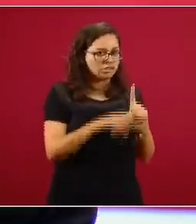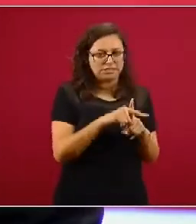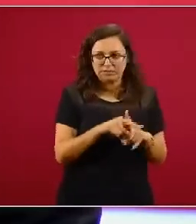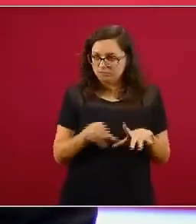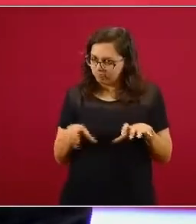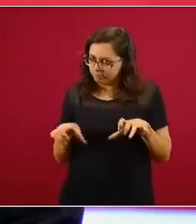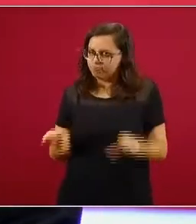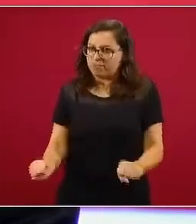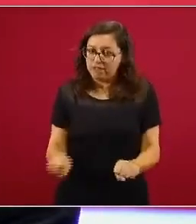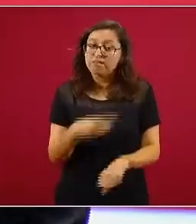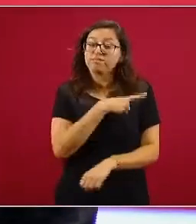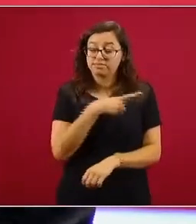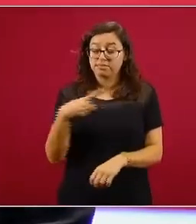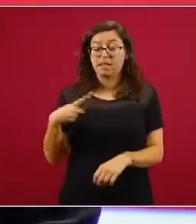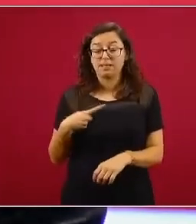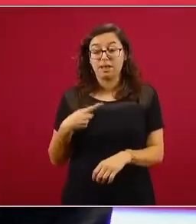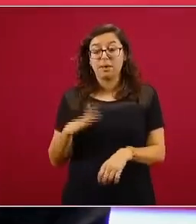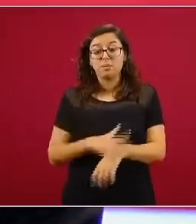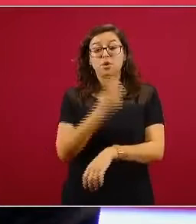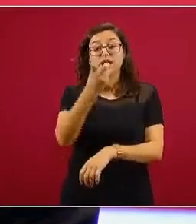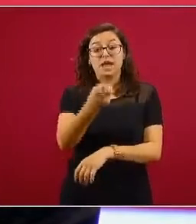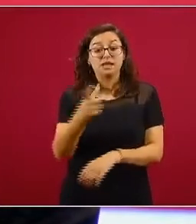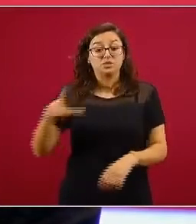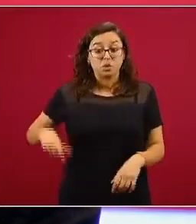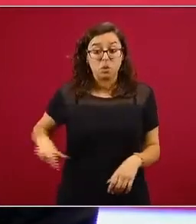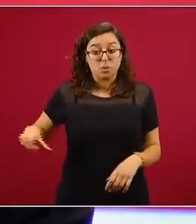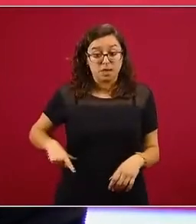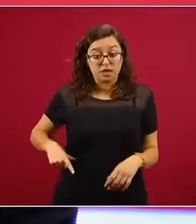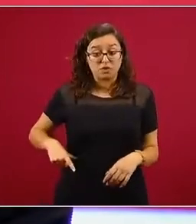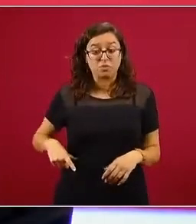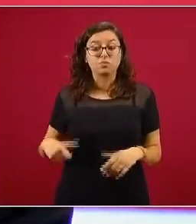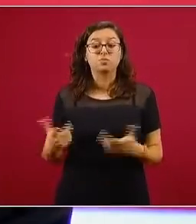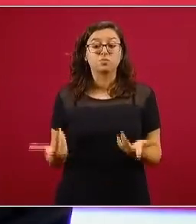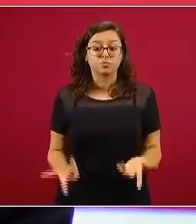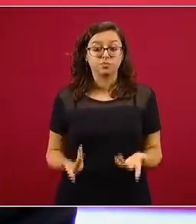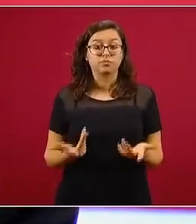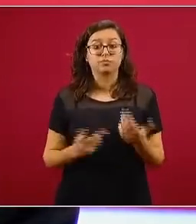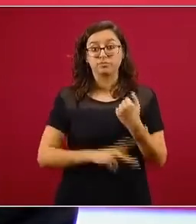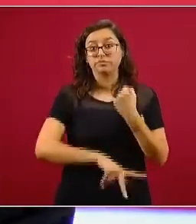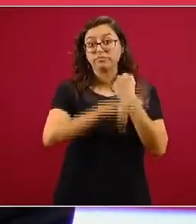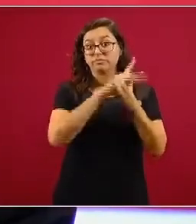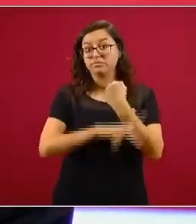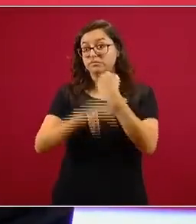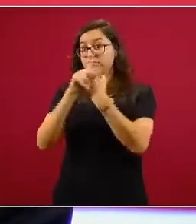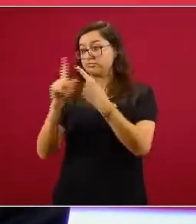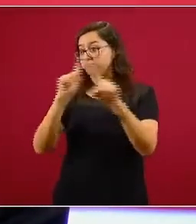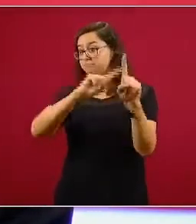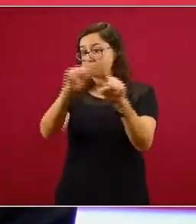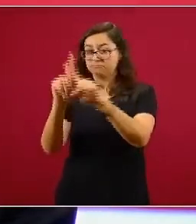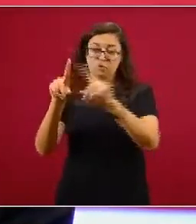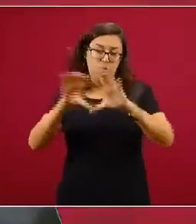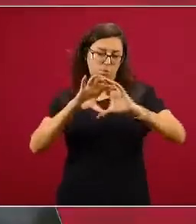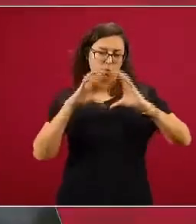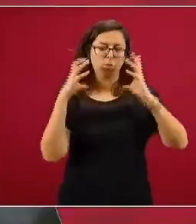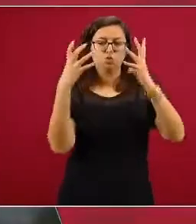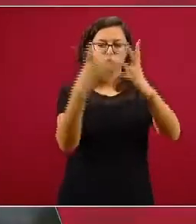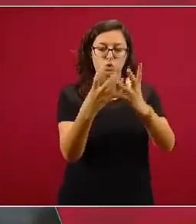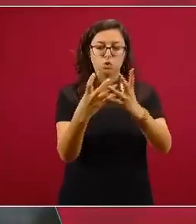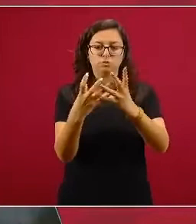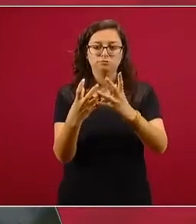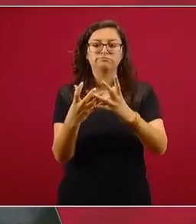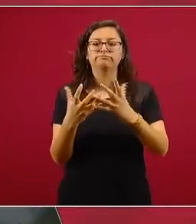los gobiernos o las dirigencias políticas de los estados nacionales y del mundo, yo diría,